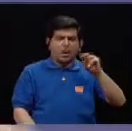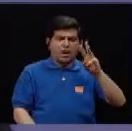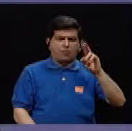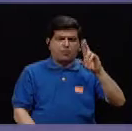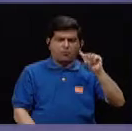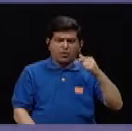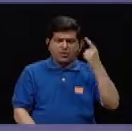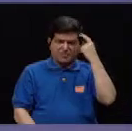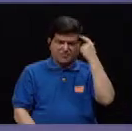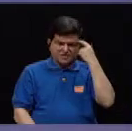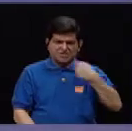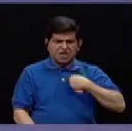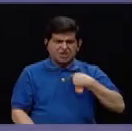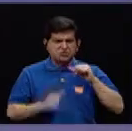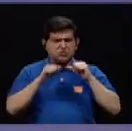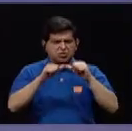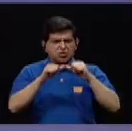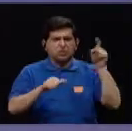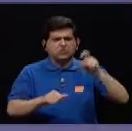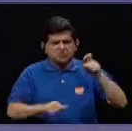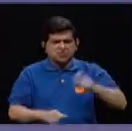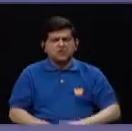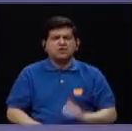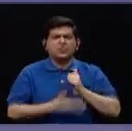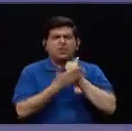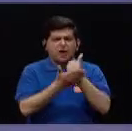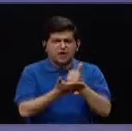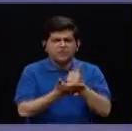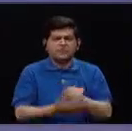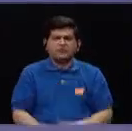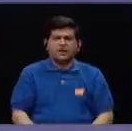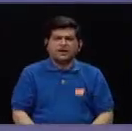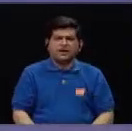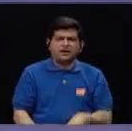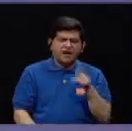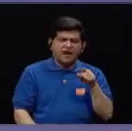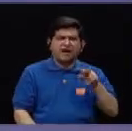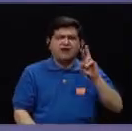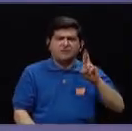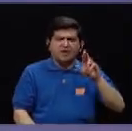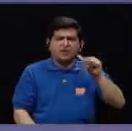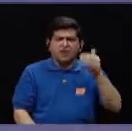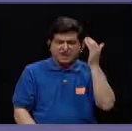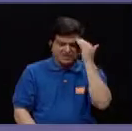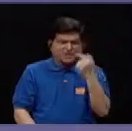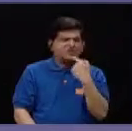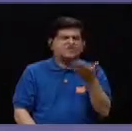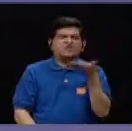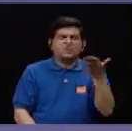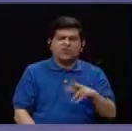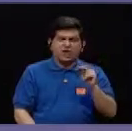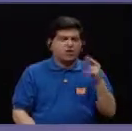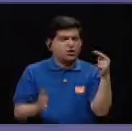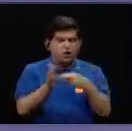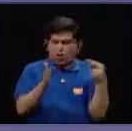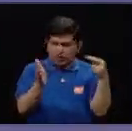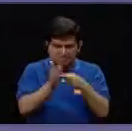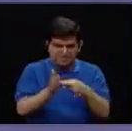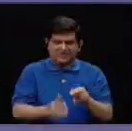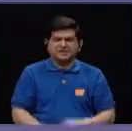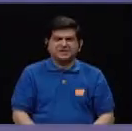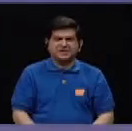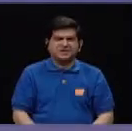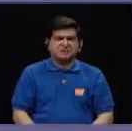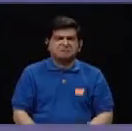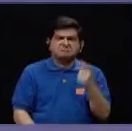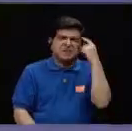simplemente pensando en que tengo que llevar continuidad, tengo que ayudarle con que don Raúl Arias sepa qué dijo para que luego no lo repita,